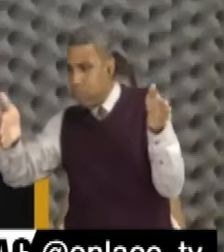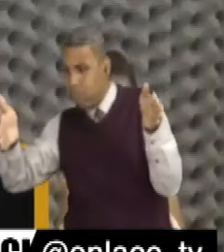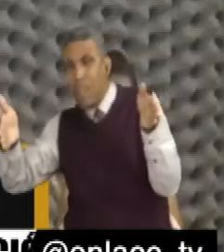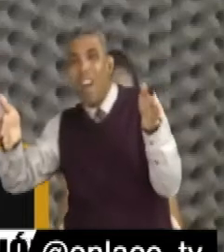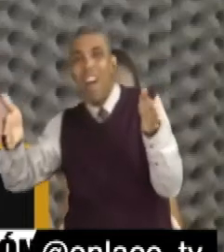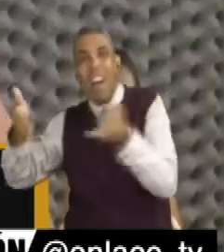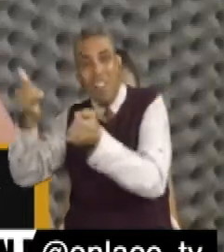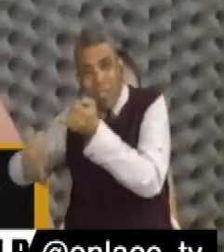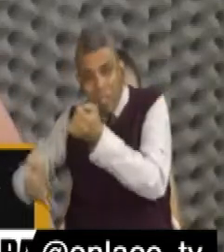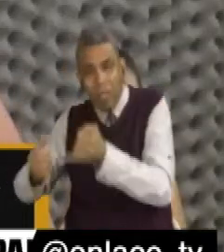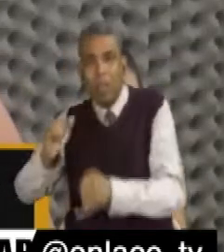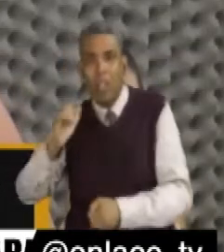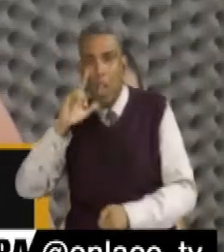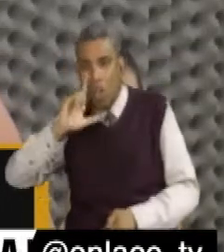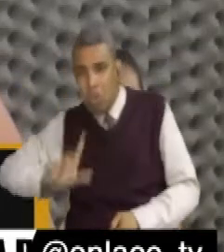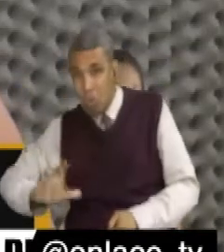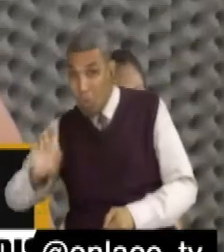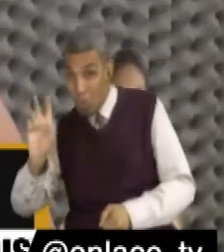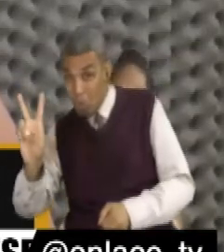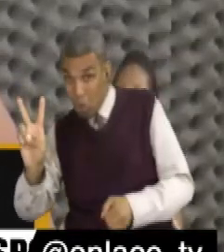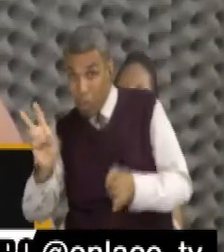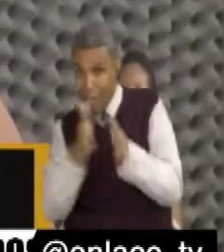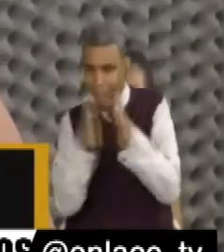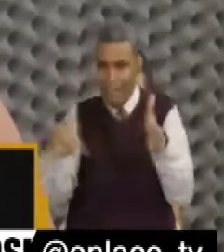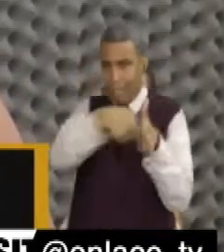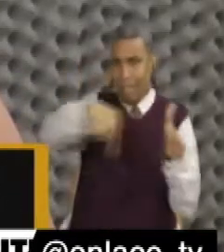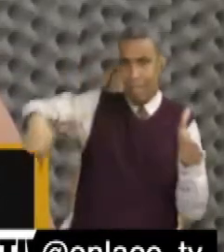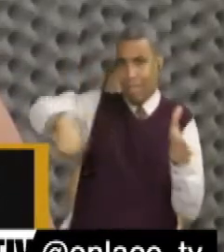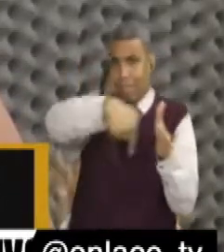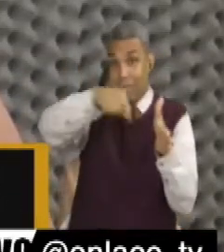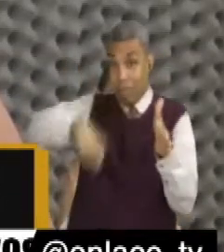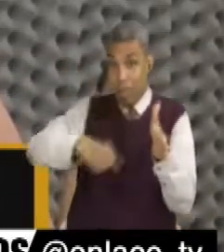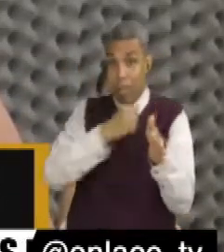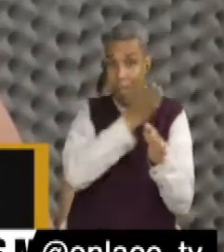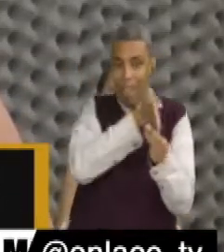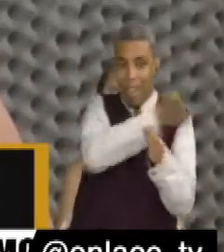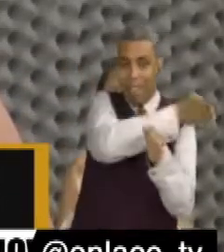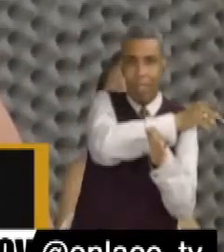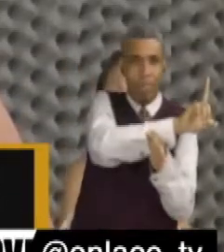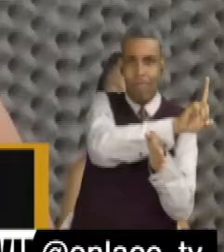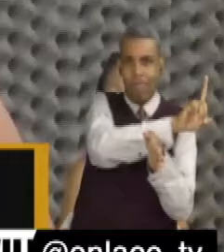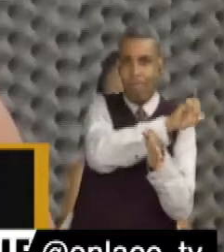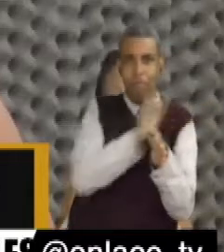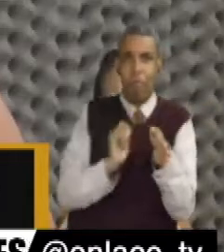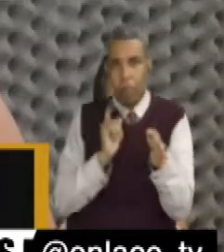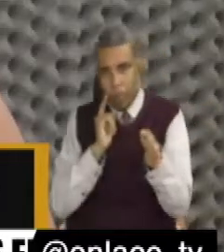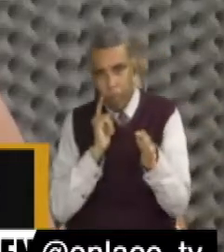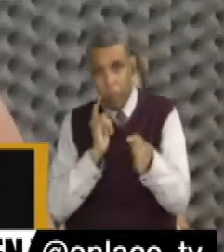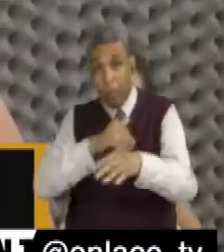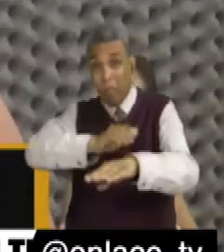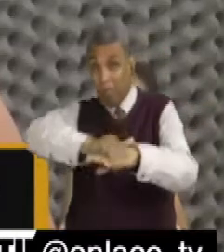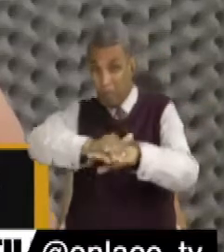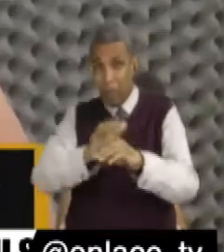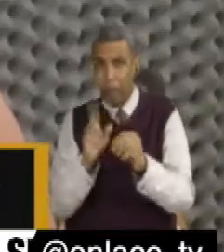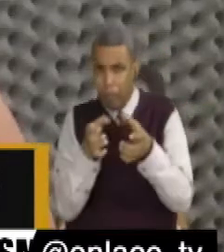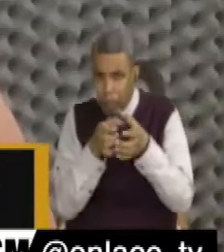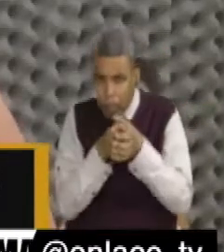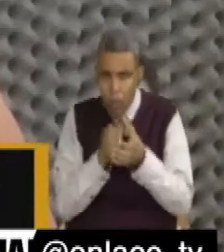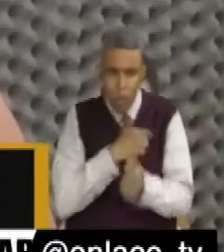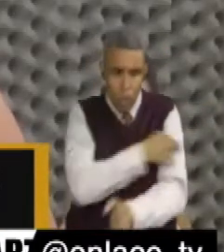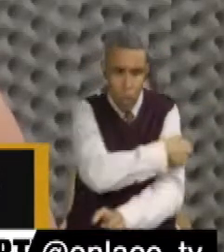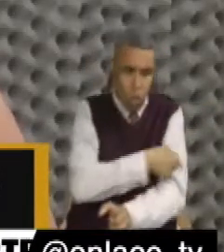más comités. Entonces, de los puntos fundamentales de aclaración que pues ayer mismo lo solicitaban los comités era este tema, la